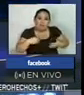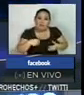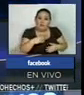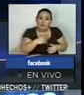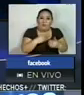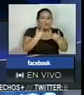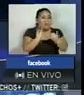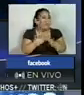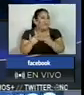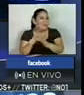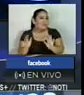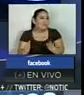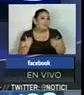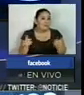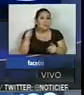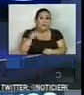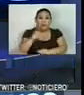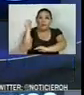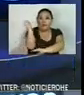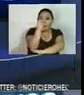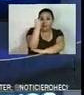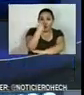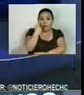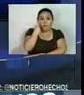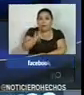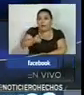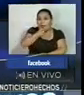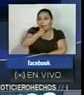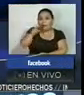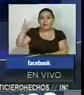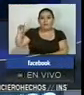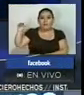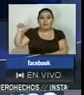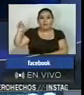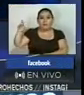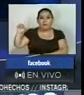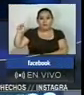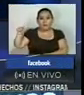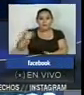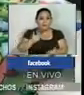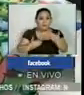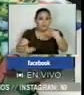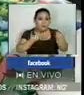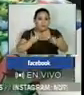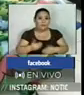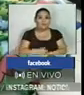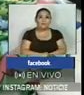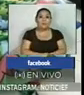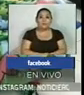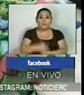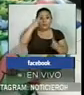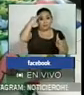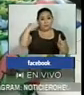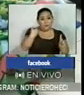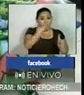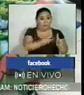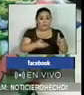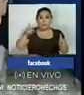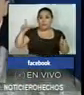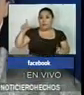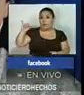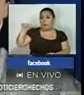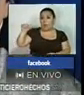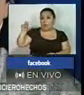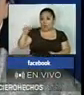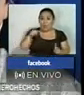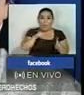motivos en medio de la emergencia sanitaria. Nuestra compañera Marcela Rivera nos explica. Diana Tejada es una de los